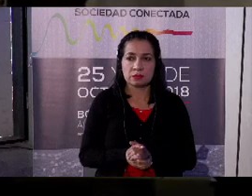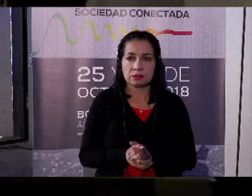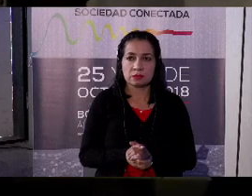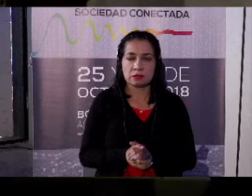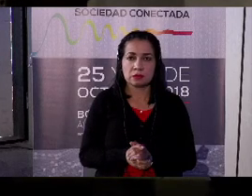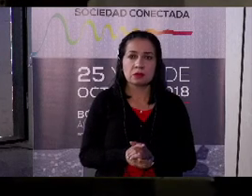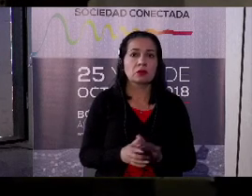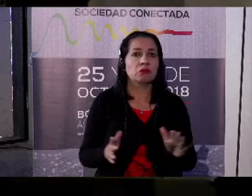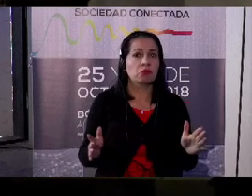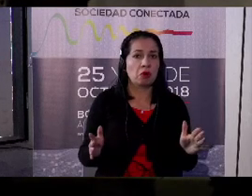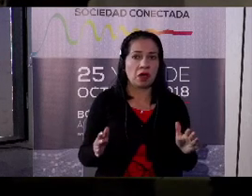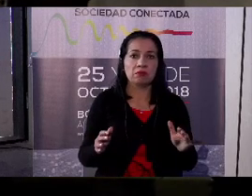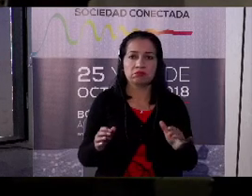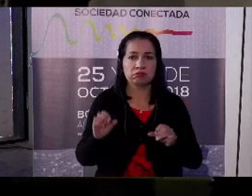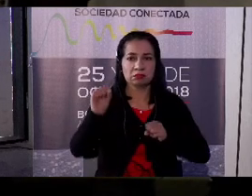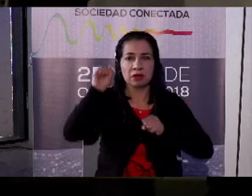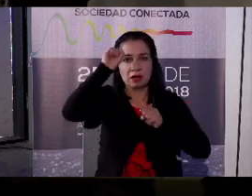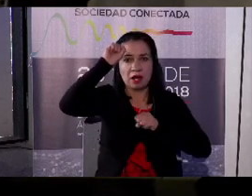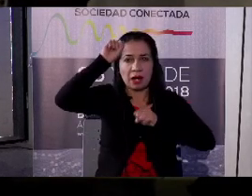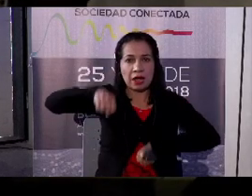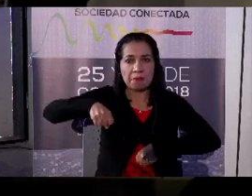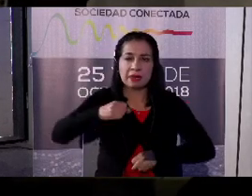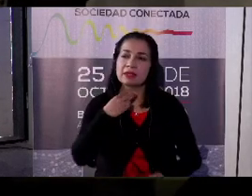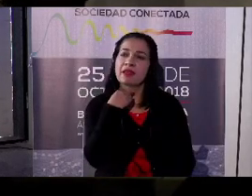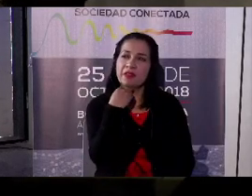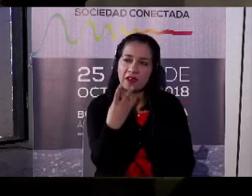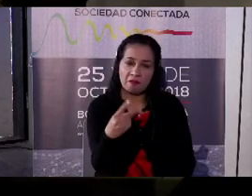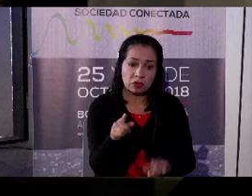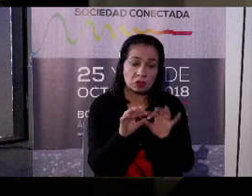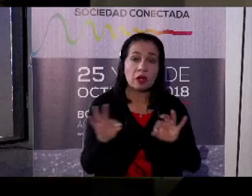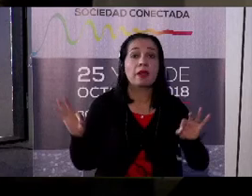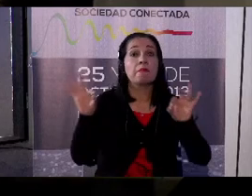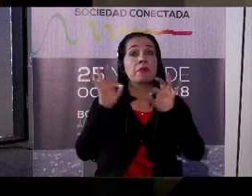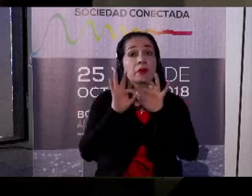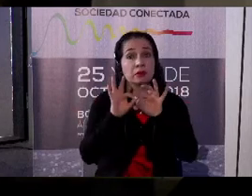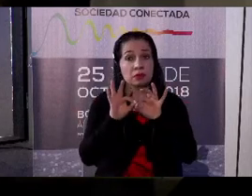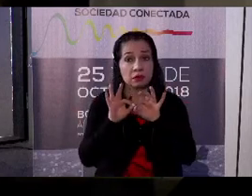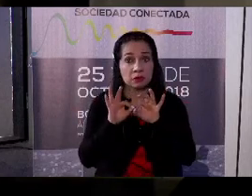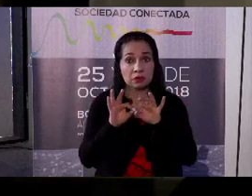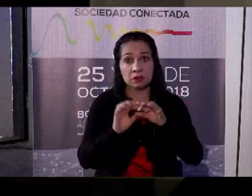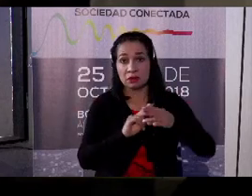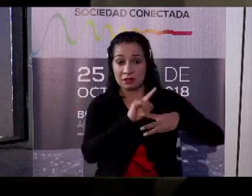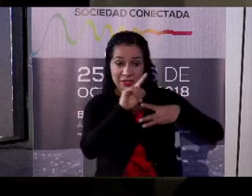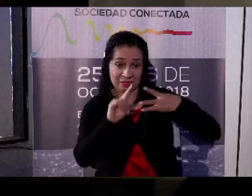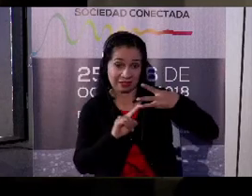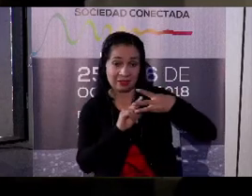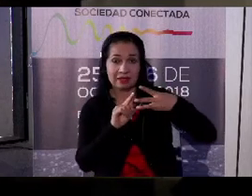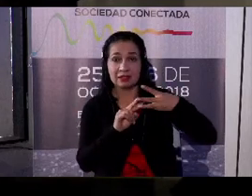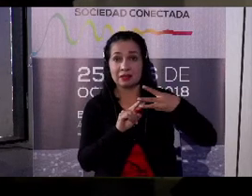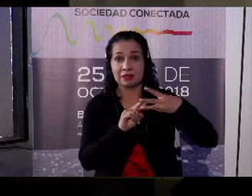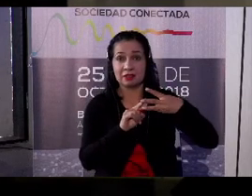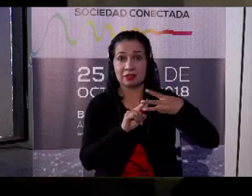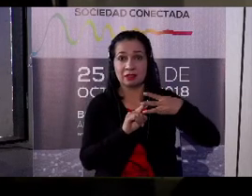capacidades de voz también capacidad de voz también es muy importante al tener esos tres